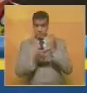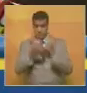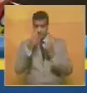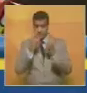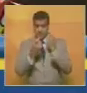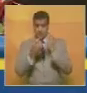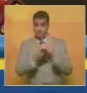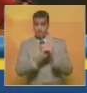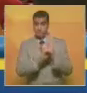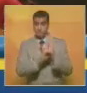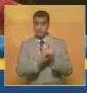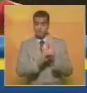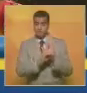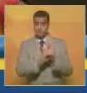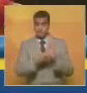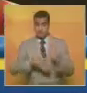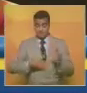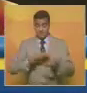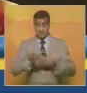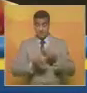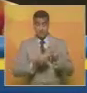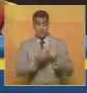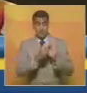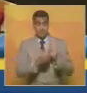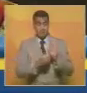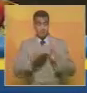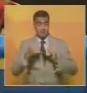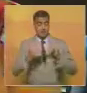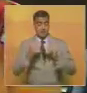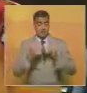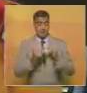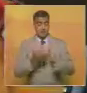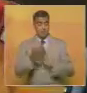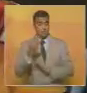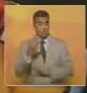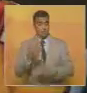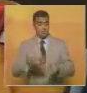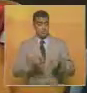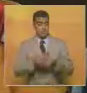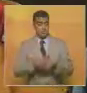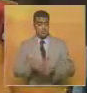conocimiento del derecho para que puedan dictarse normas que regulen estos importantes asuntos.